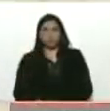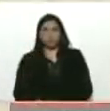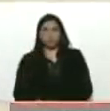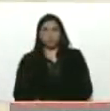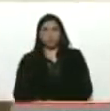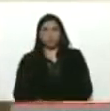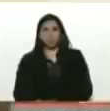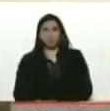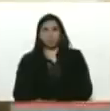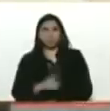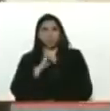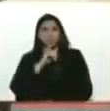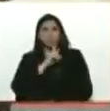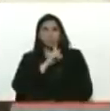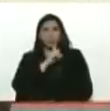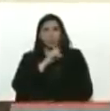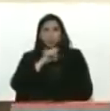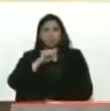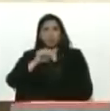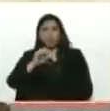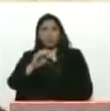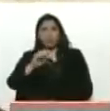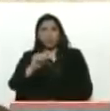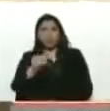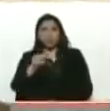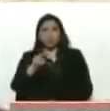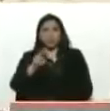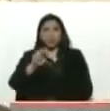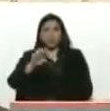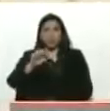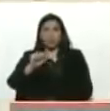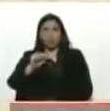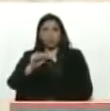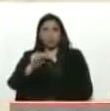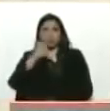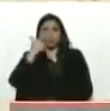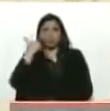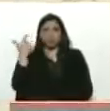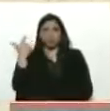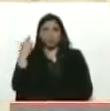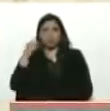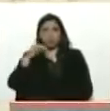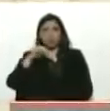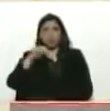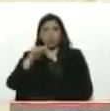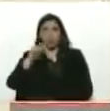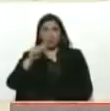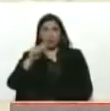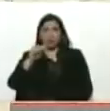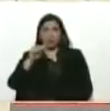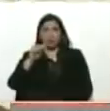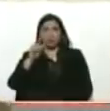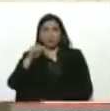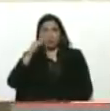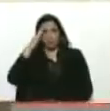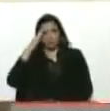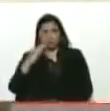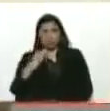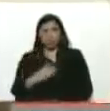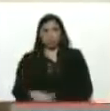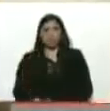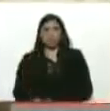Porta nombre de J.C. Torres, F. Mata S, de ese Mata Sanguinetti, este, ¿verdad? Que es coronel por aquí.